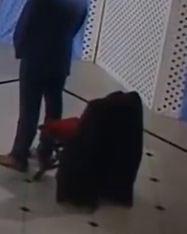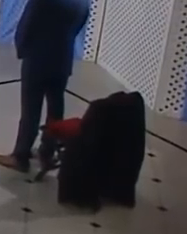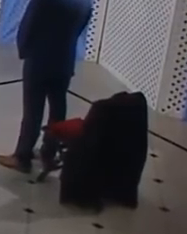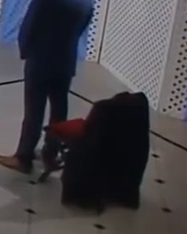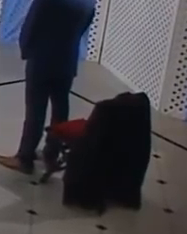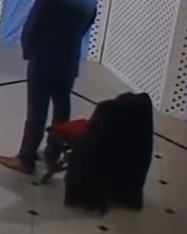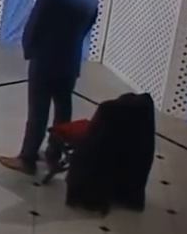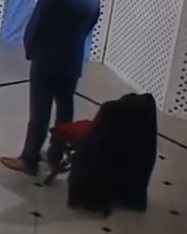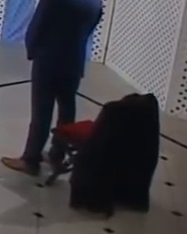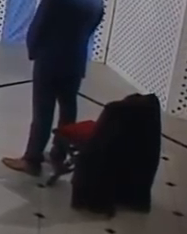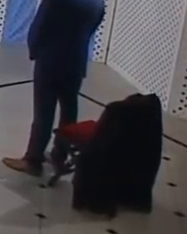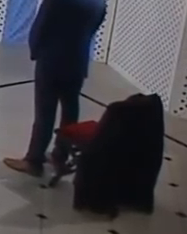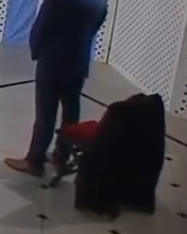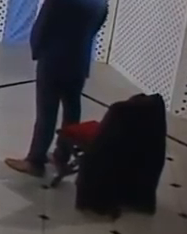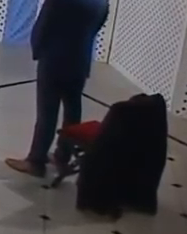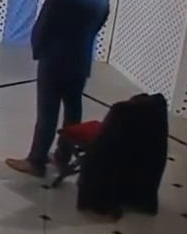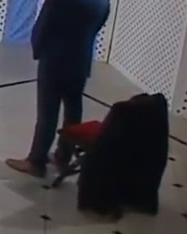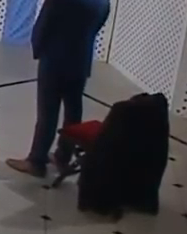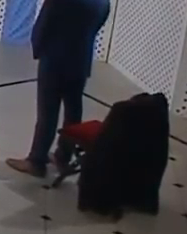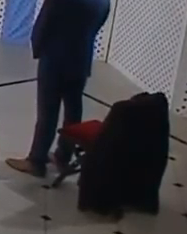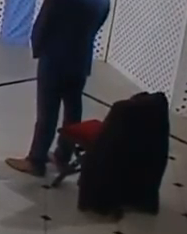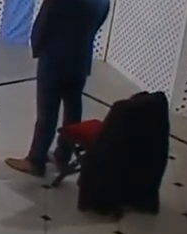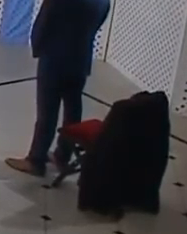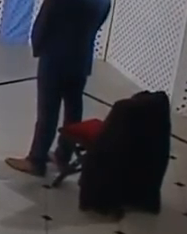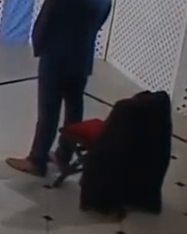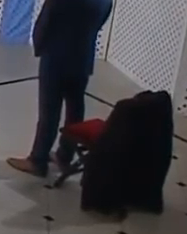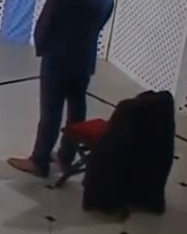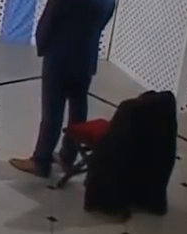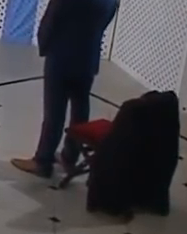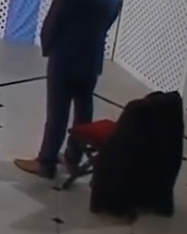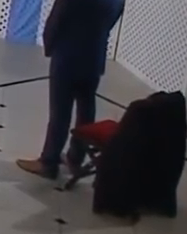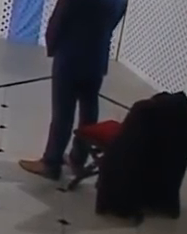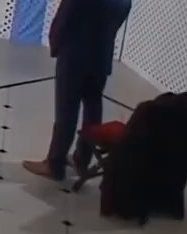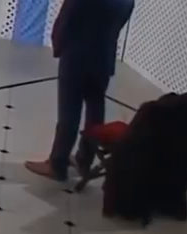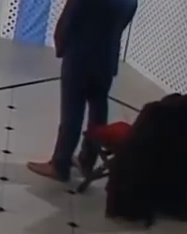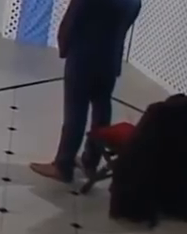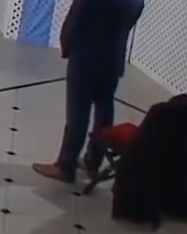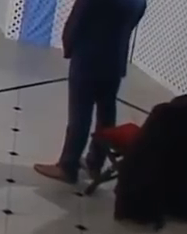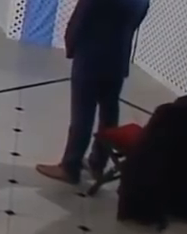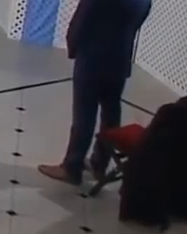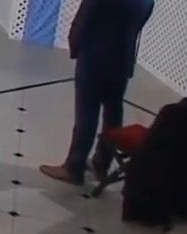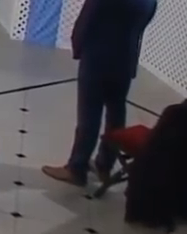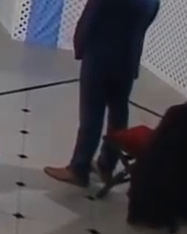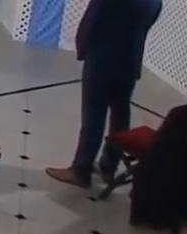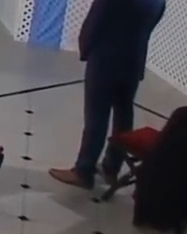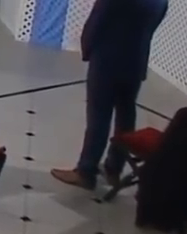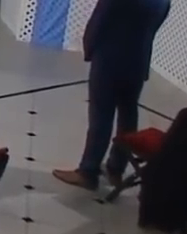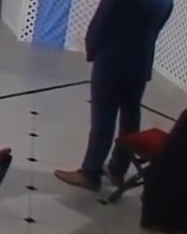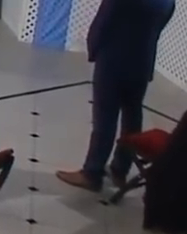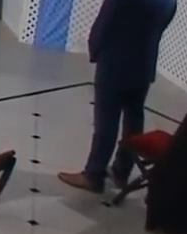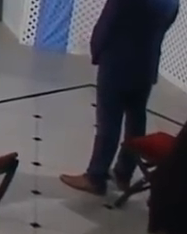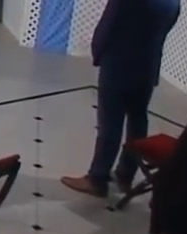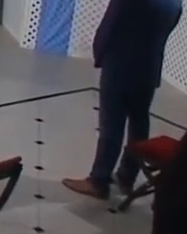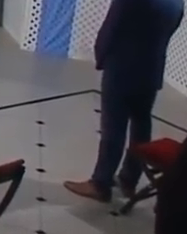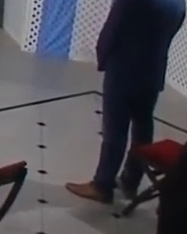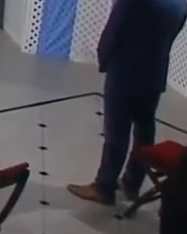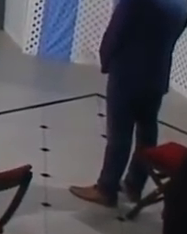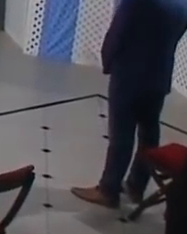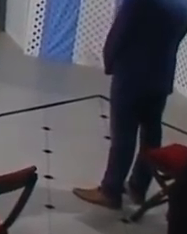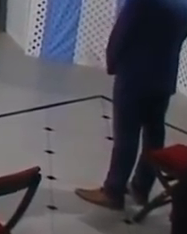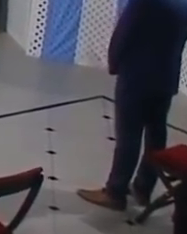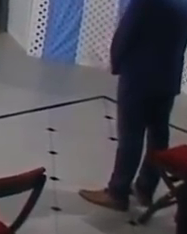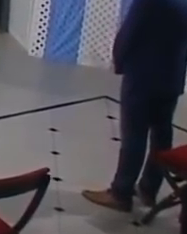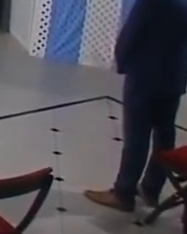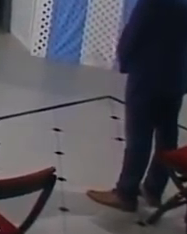En la Quinta Presidencial de Olivos, damos comienzo al acto celebratorio del Día de la Bandera al cumplirse 200